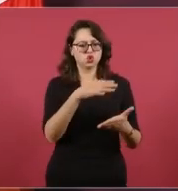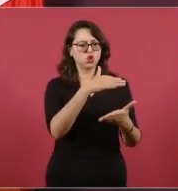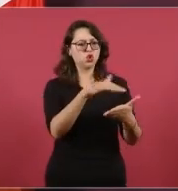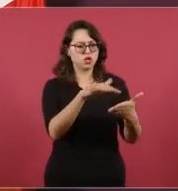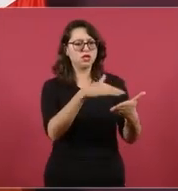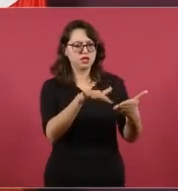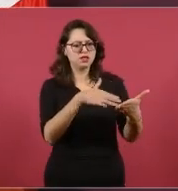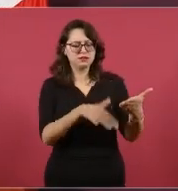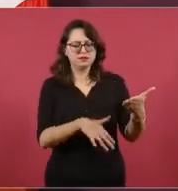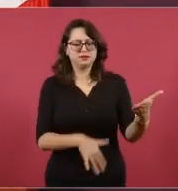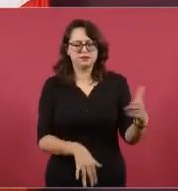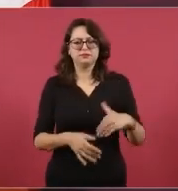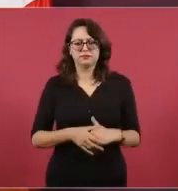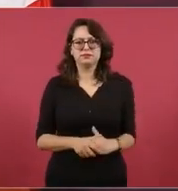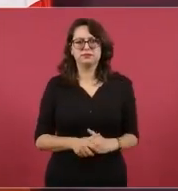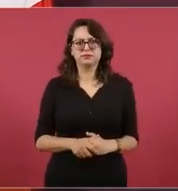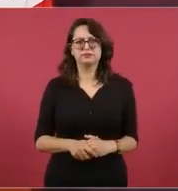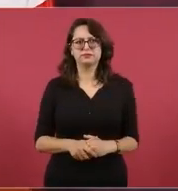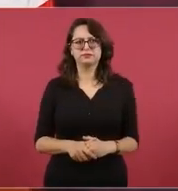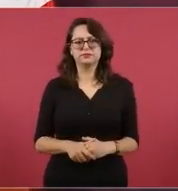ciencia política.